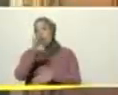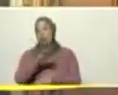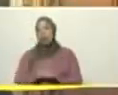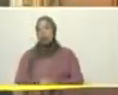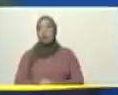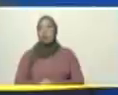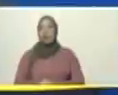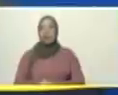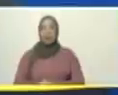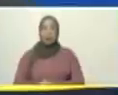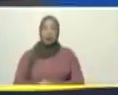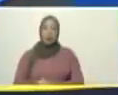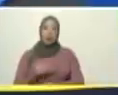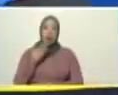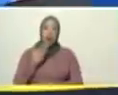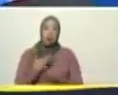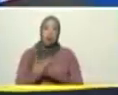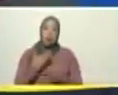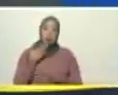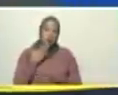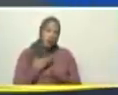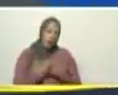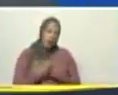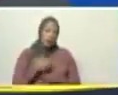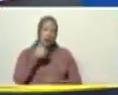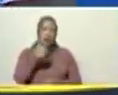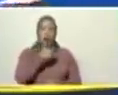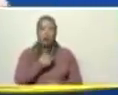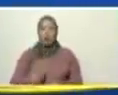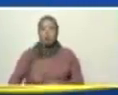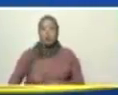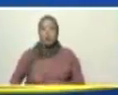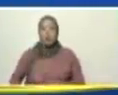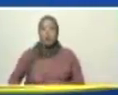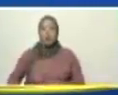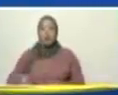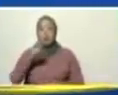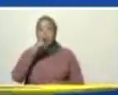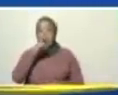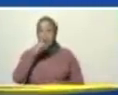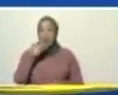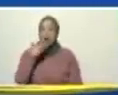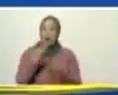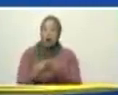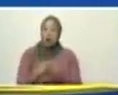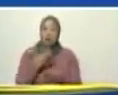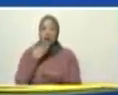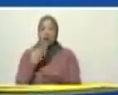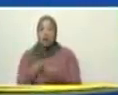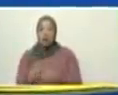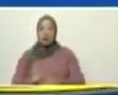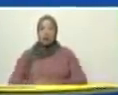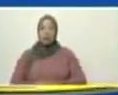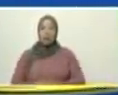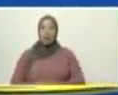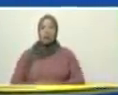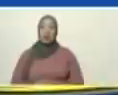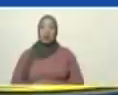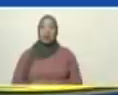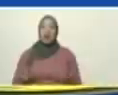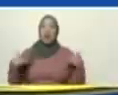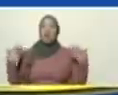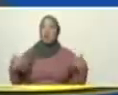Bien, muy bien, presidente. Muchas gracias por recibirnos. La verdad que es un placer escuchar esta crónica tan profunda de